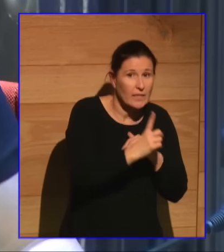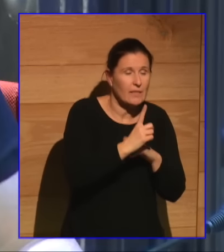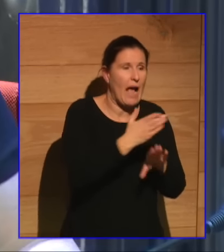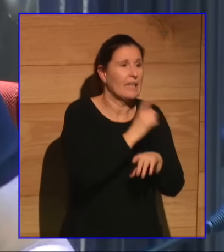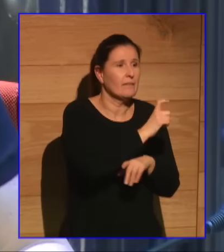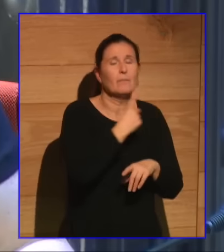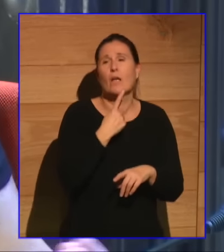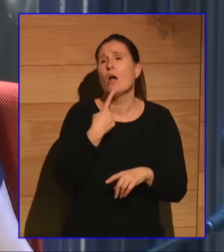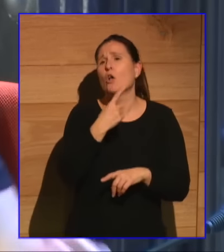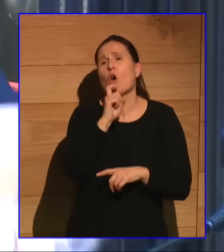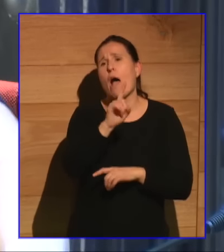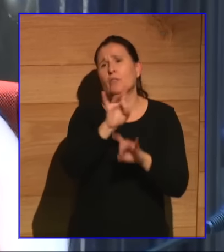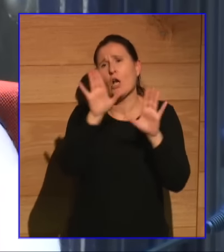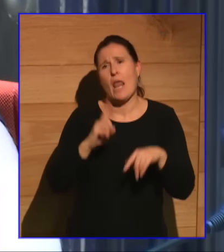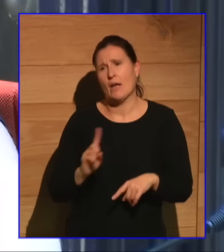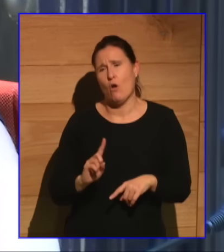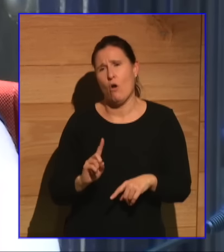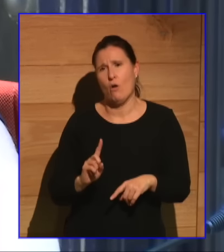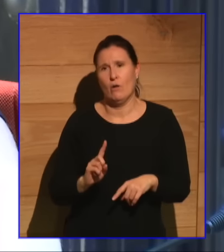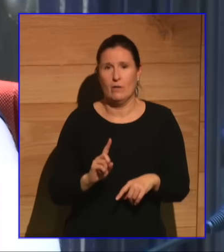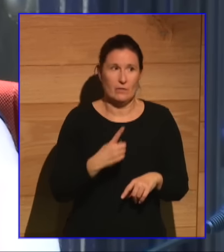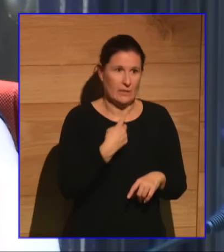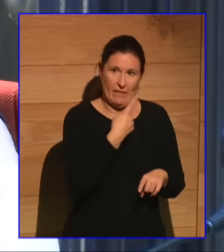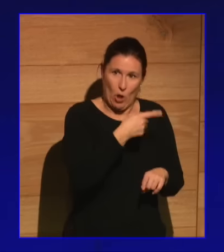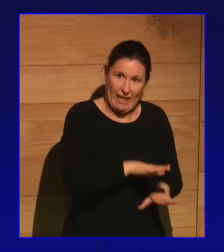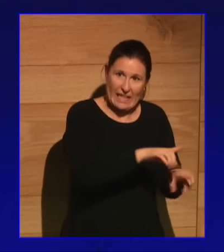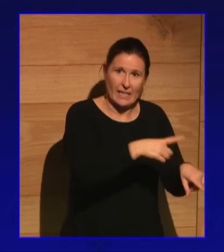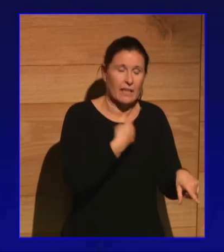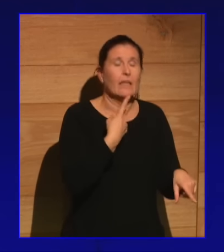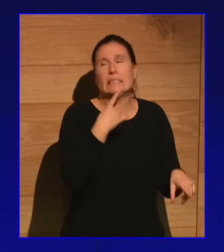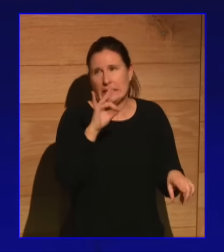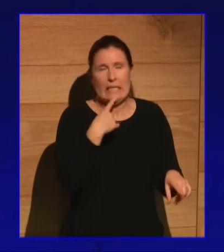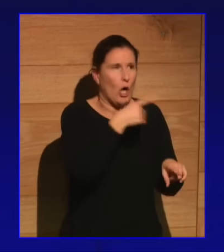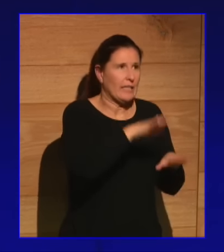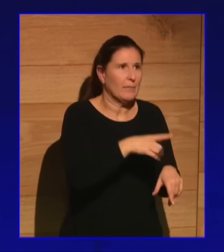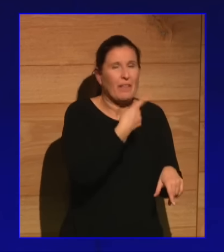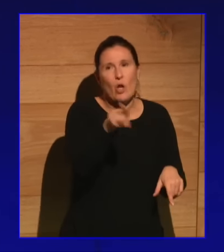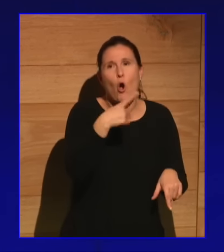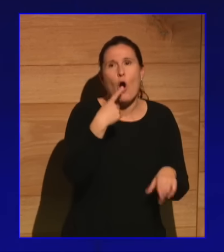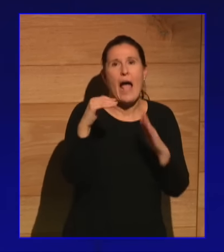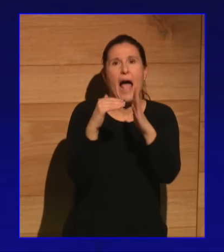claramente. No le dijeron... quédate aquí. No le dicen quédate aquí, pero señalando al coche.